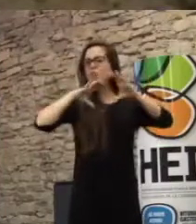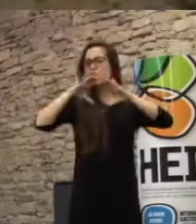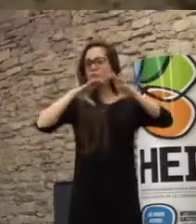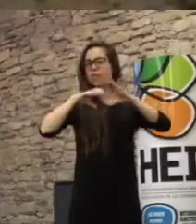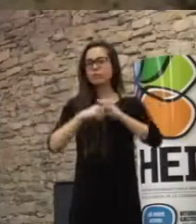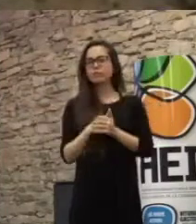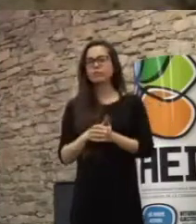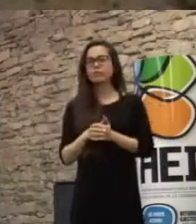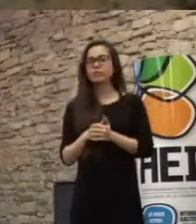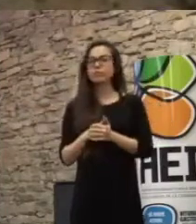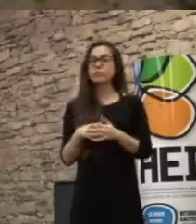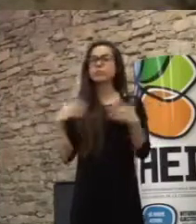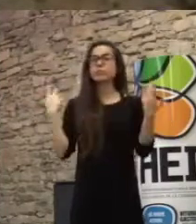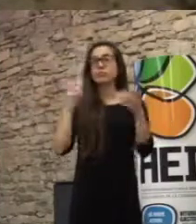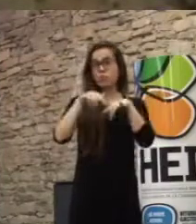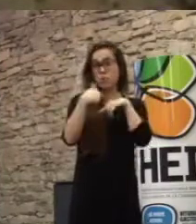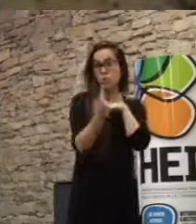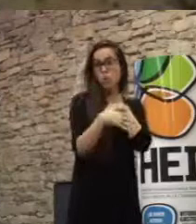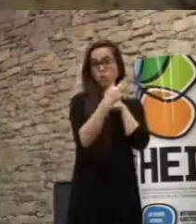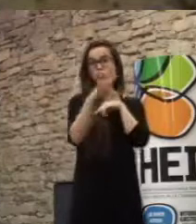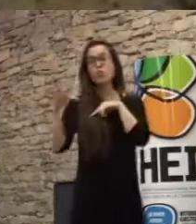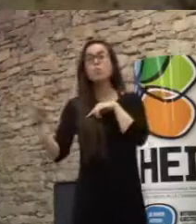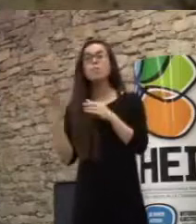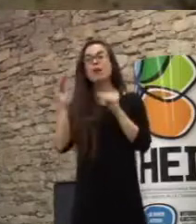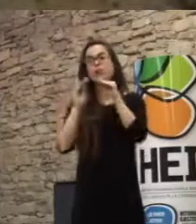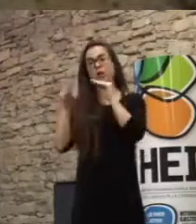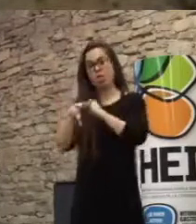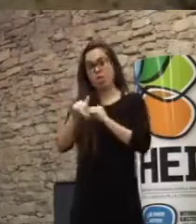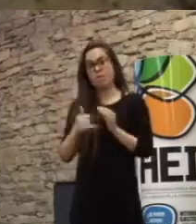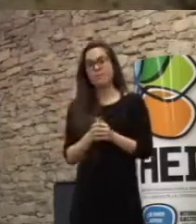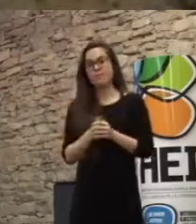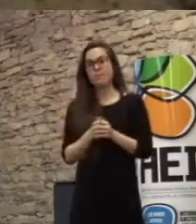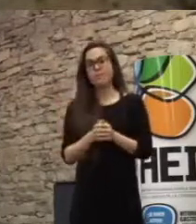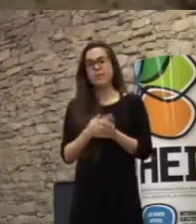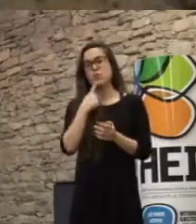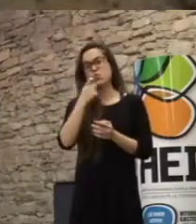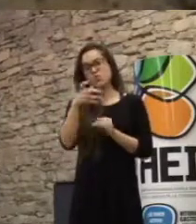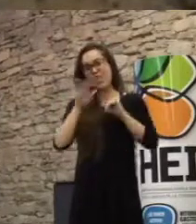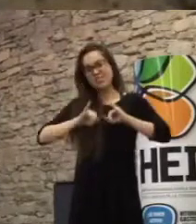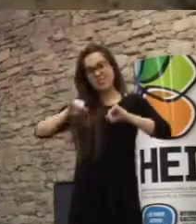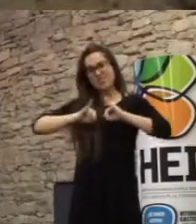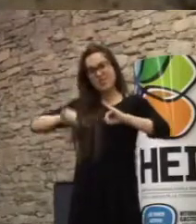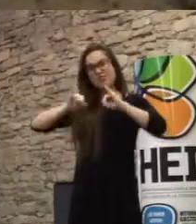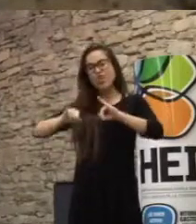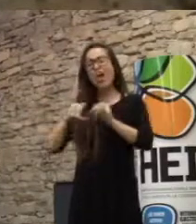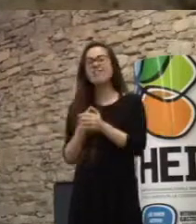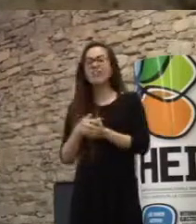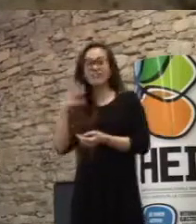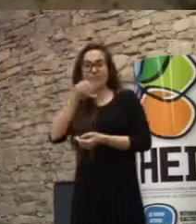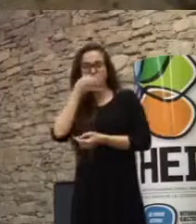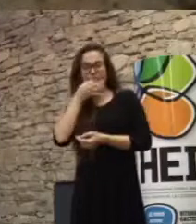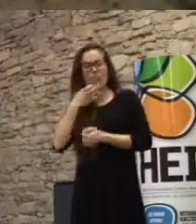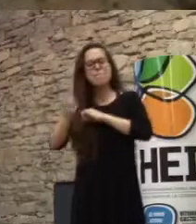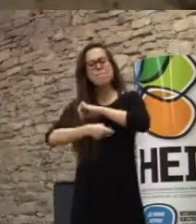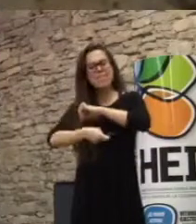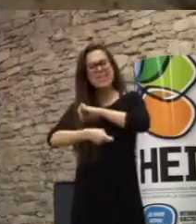de su intervención habrá como siempre un torno para preguntas espero que disfruten de esta comunicación de este ponente que además de vitoria no